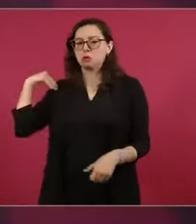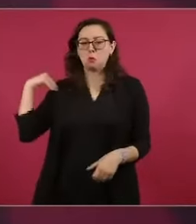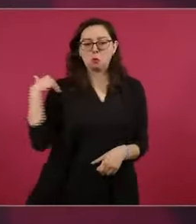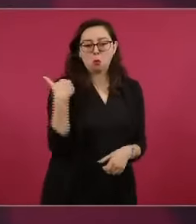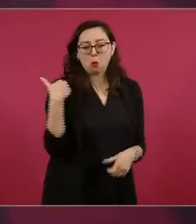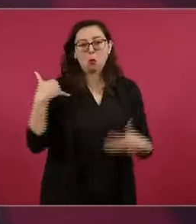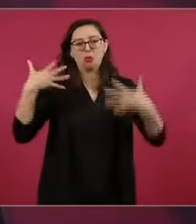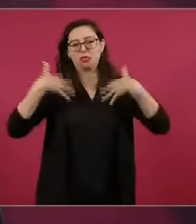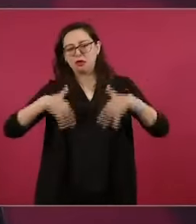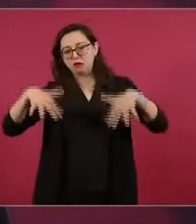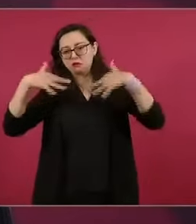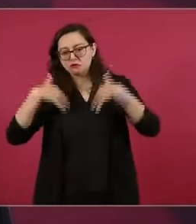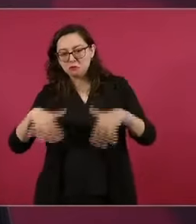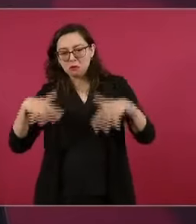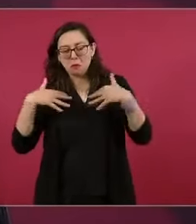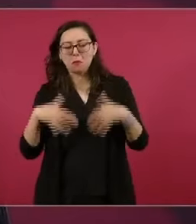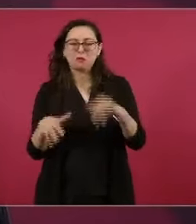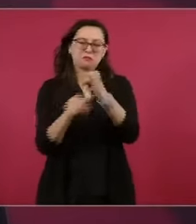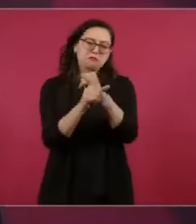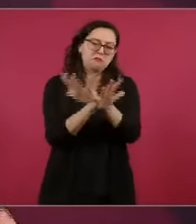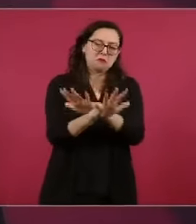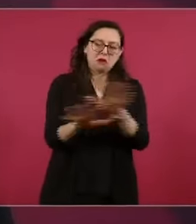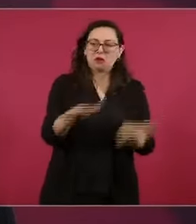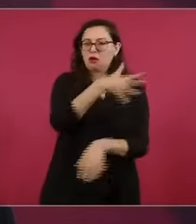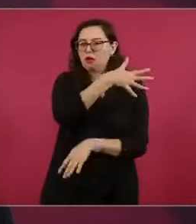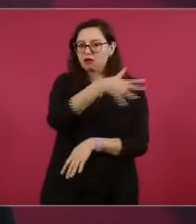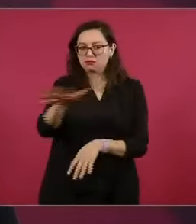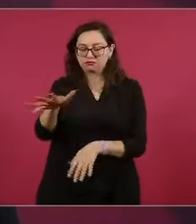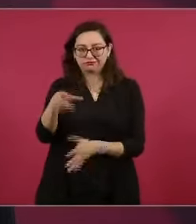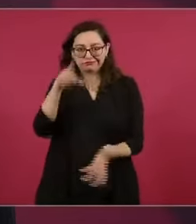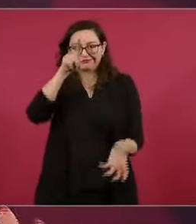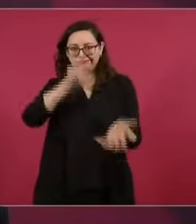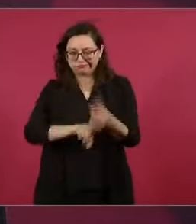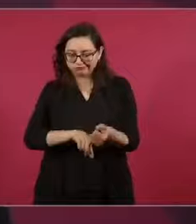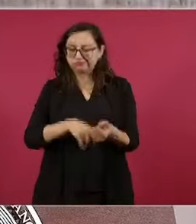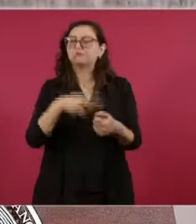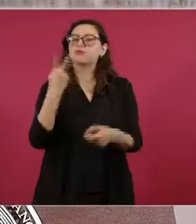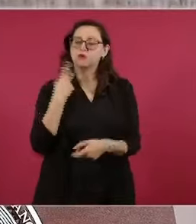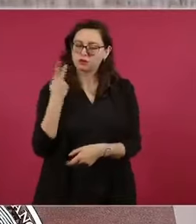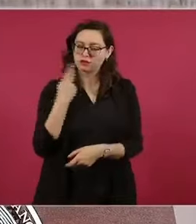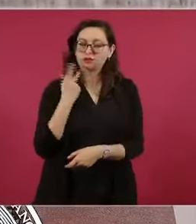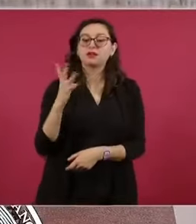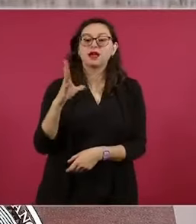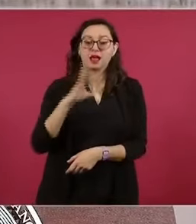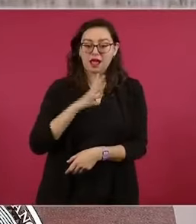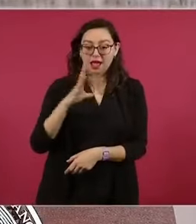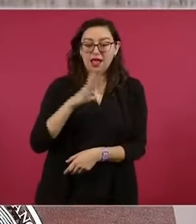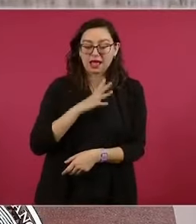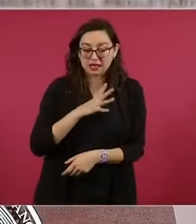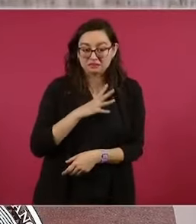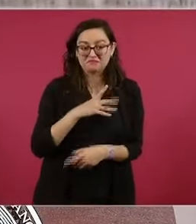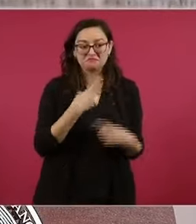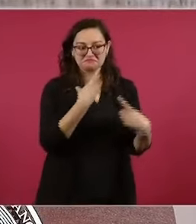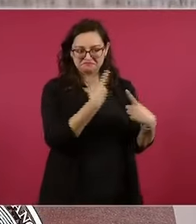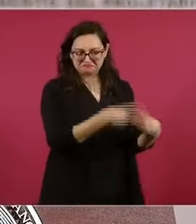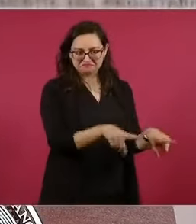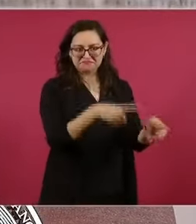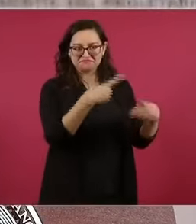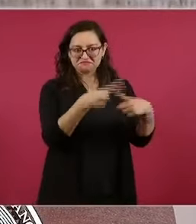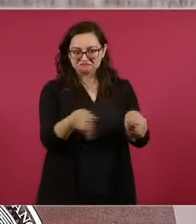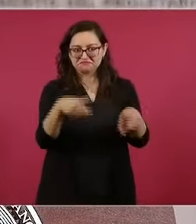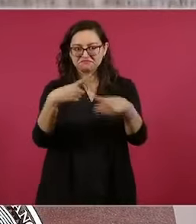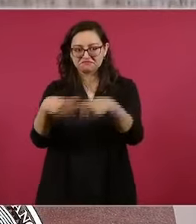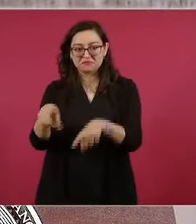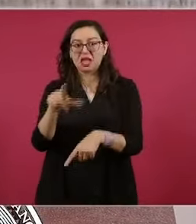se definen como medios de información: Diario Digital, Flash Informativo, Código Magenta,